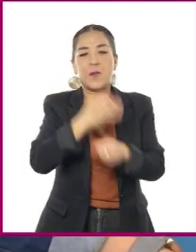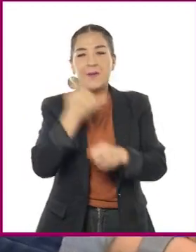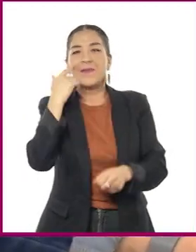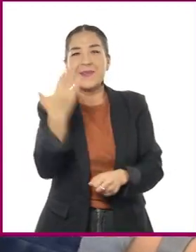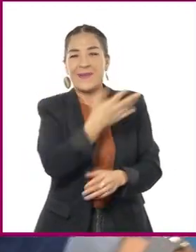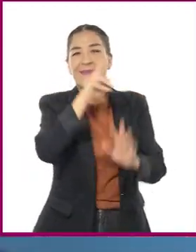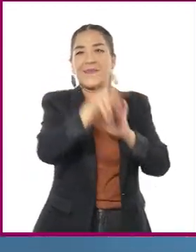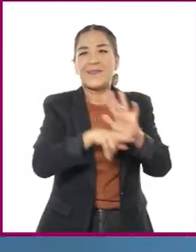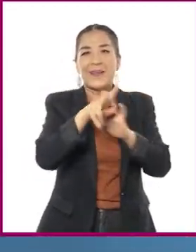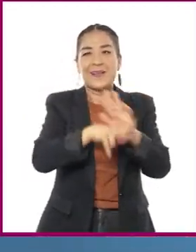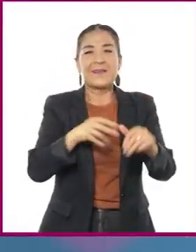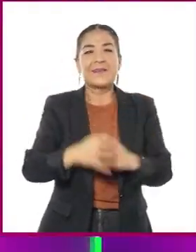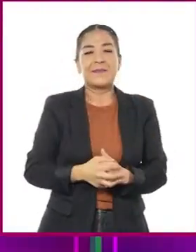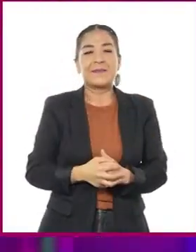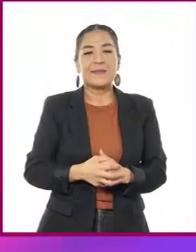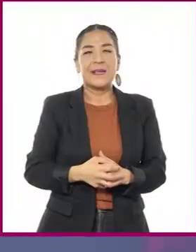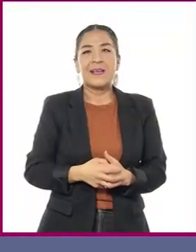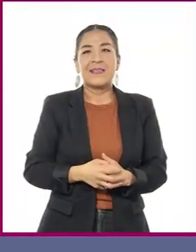con el video de Yacir.